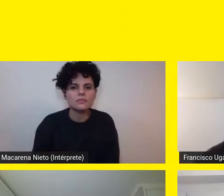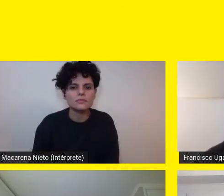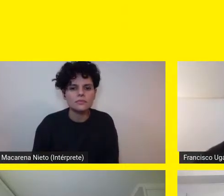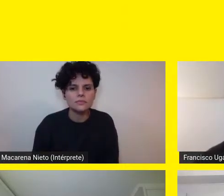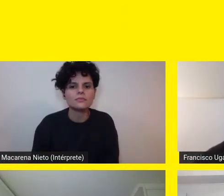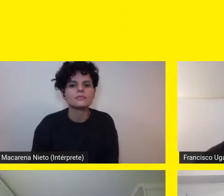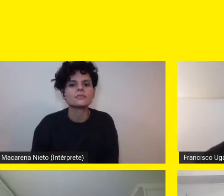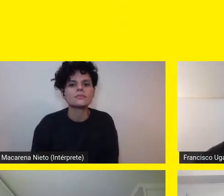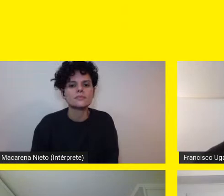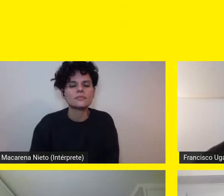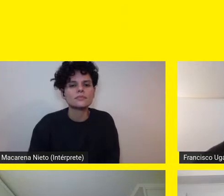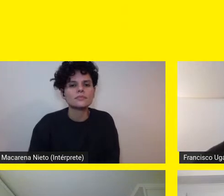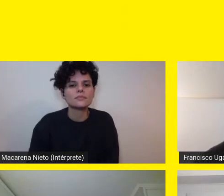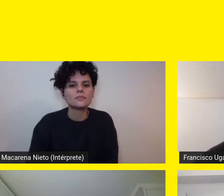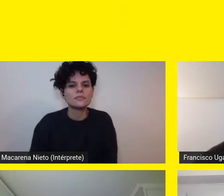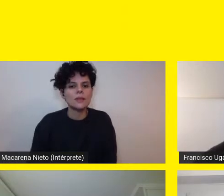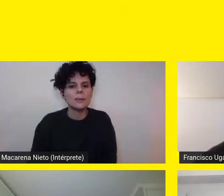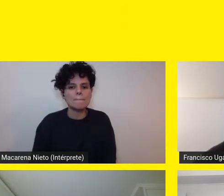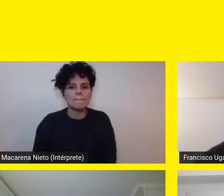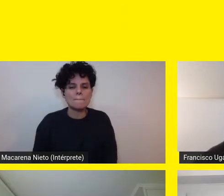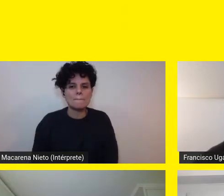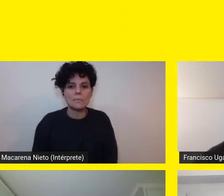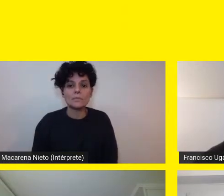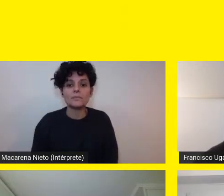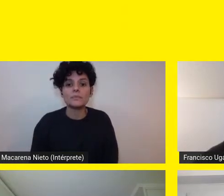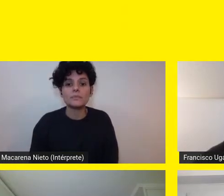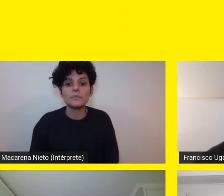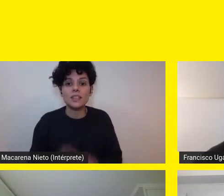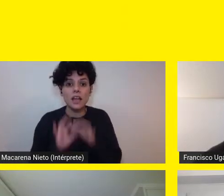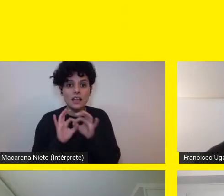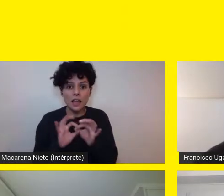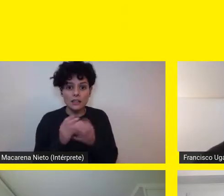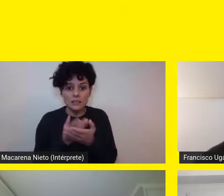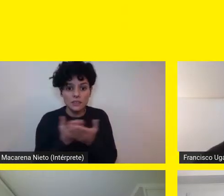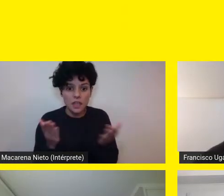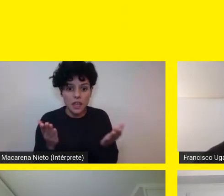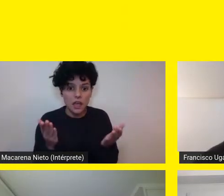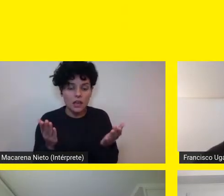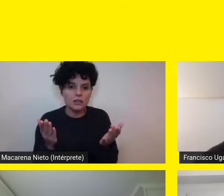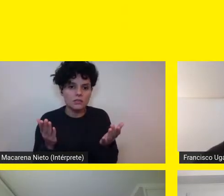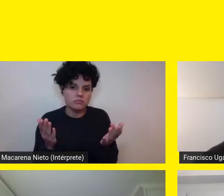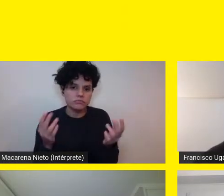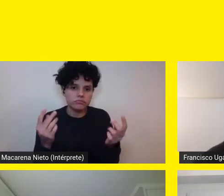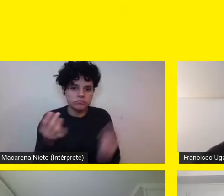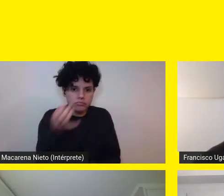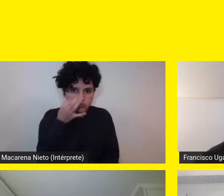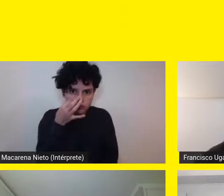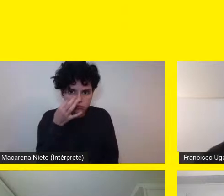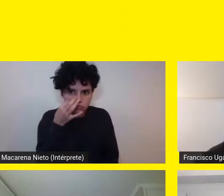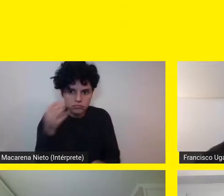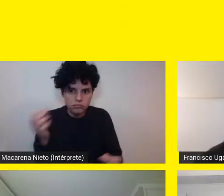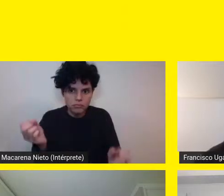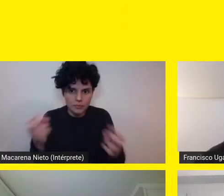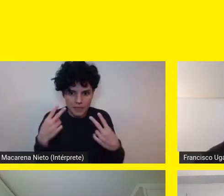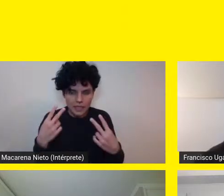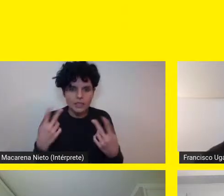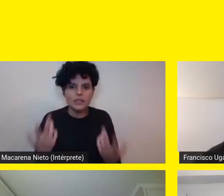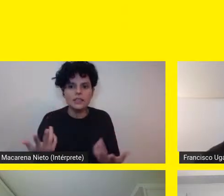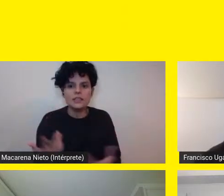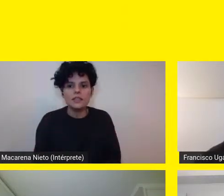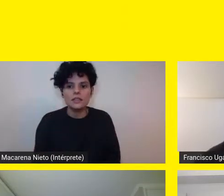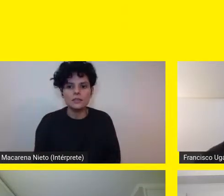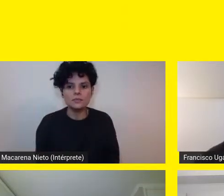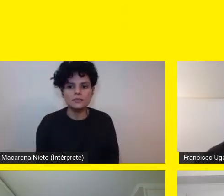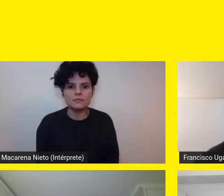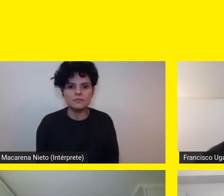gracias a todos y a todas por estar acá escuchándonos. Y bueno, quisiera como un poco sumarme a la idea